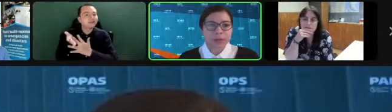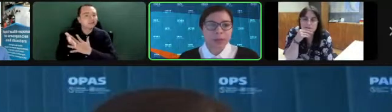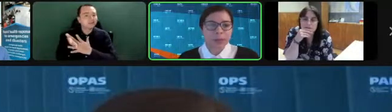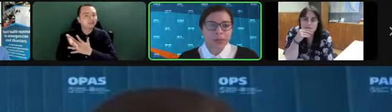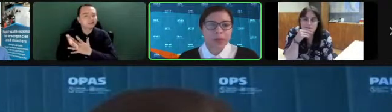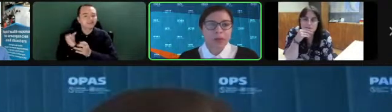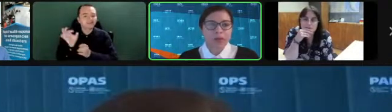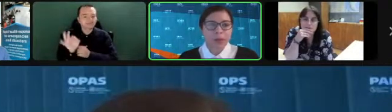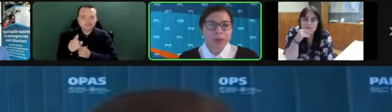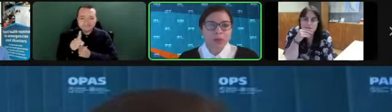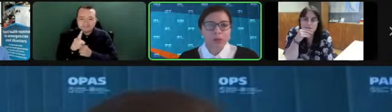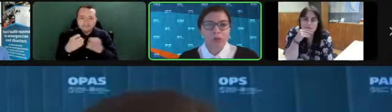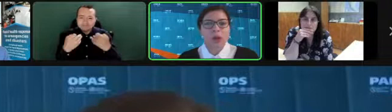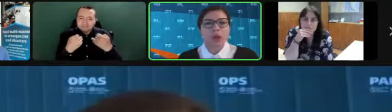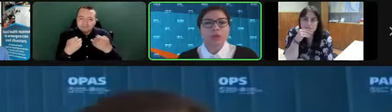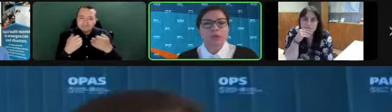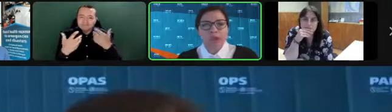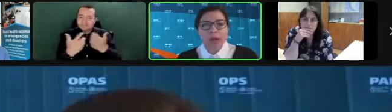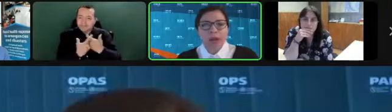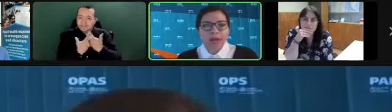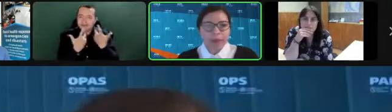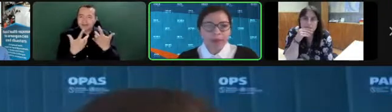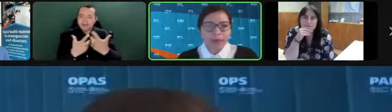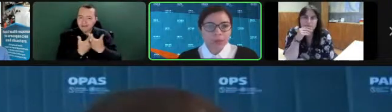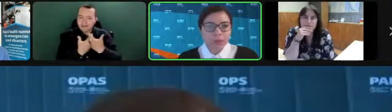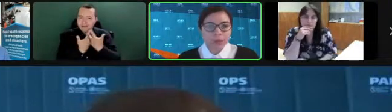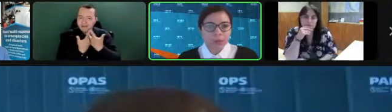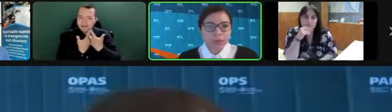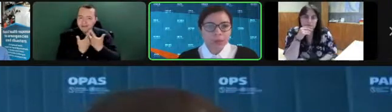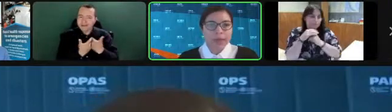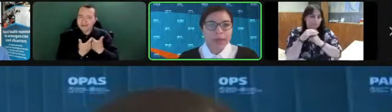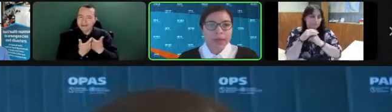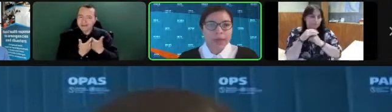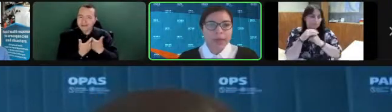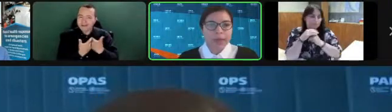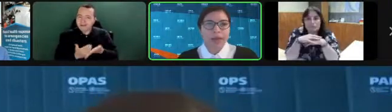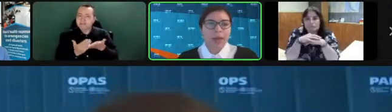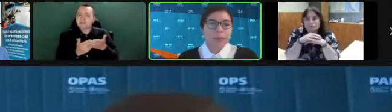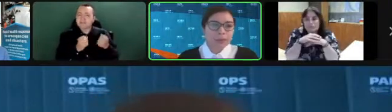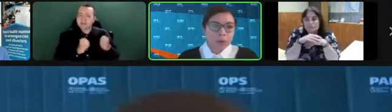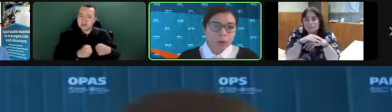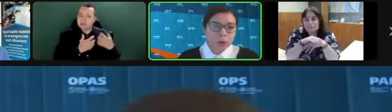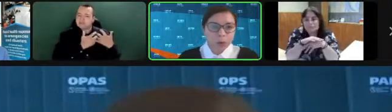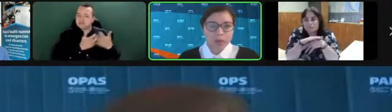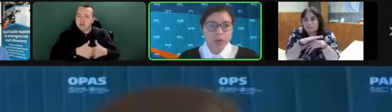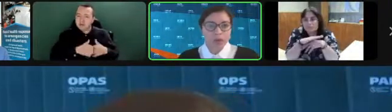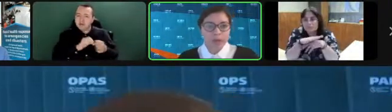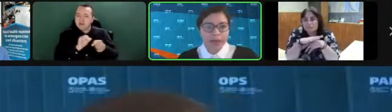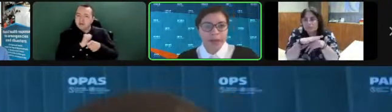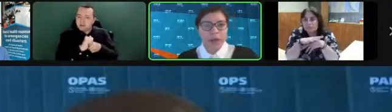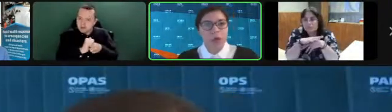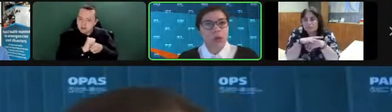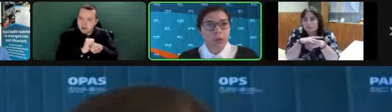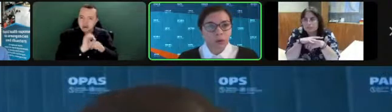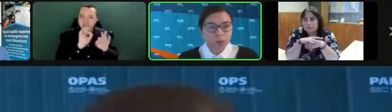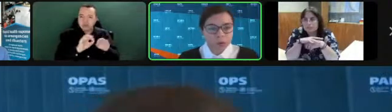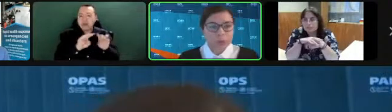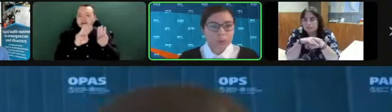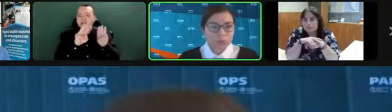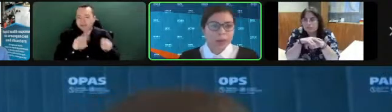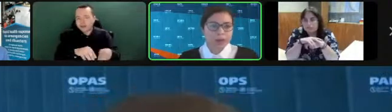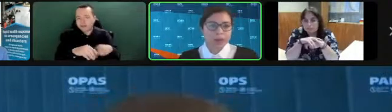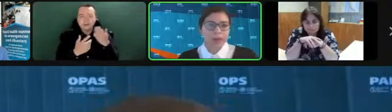muy detalladamente con todas sus funcionalidades y posibilidades, tanto a nivel metodológico, técnico,